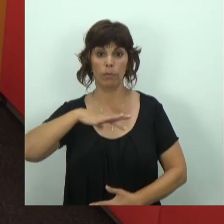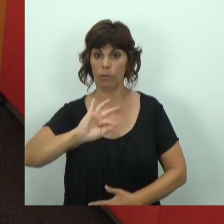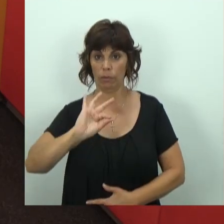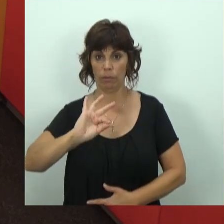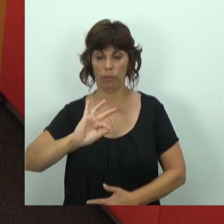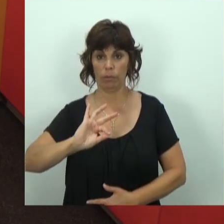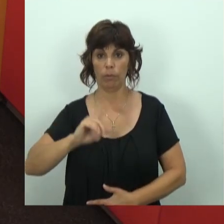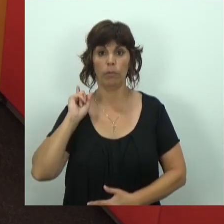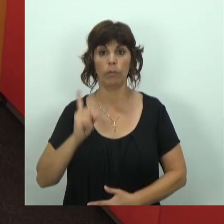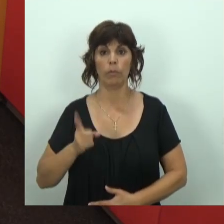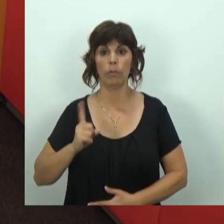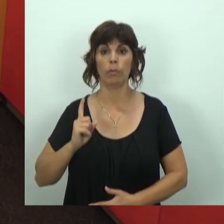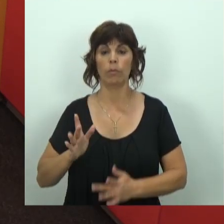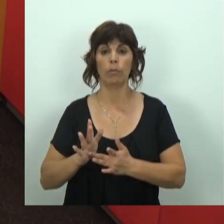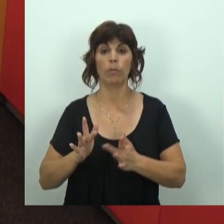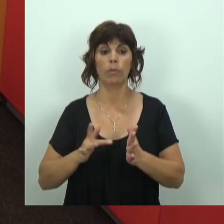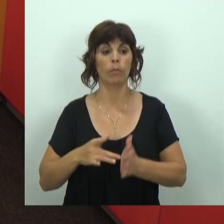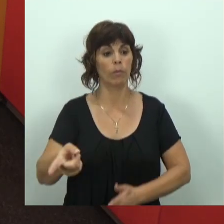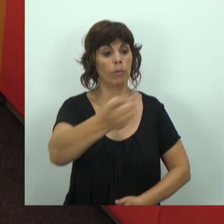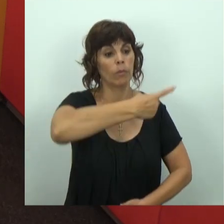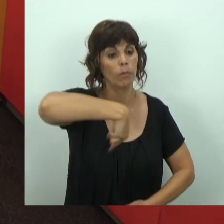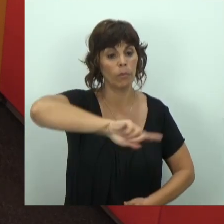Solo Jesucristo nos quiere salvar.